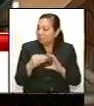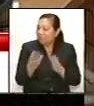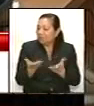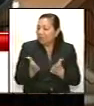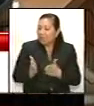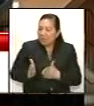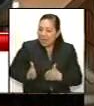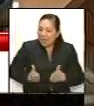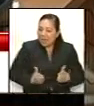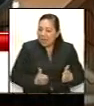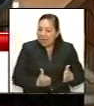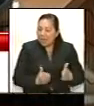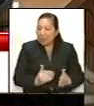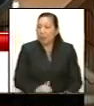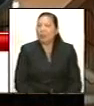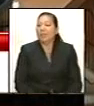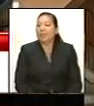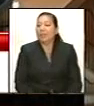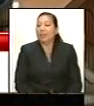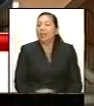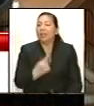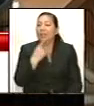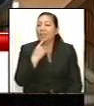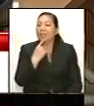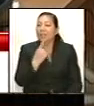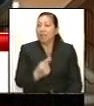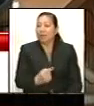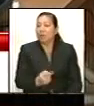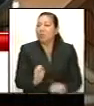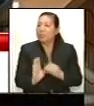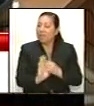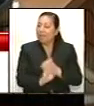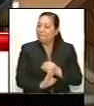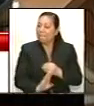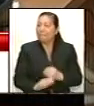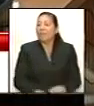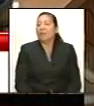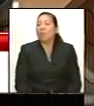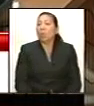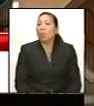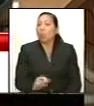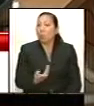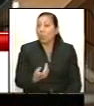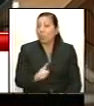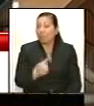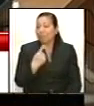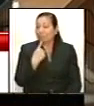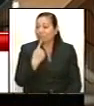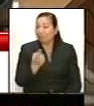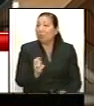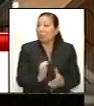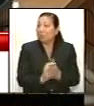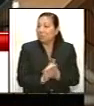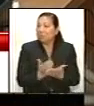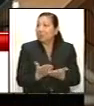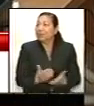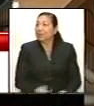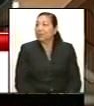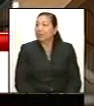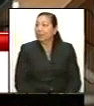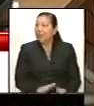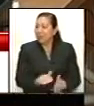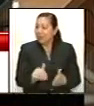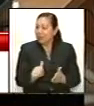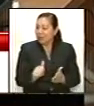las rutas de atención, de denuncia y de protección, como tú bien dijiste, de una manera amigable, para que todos